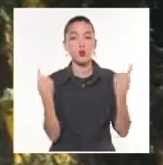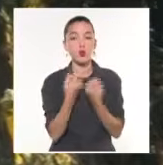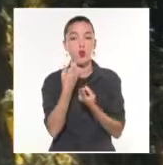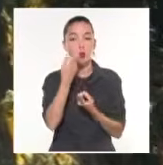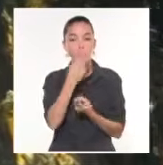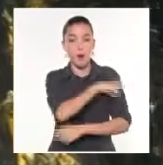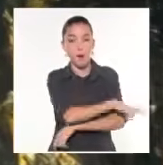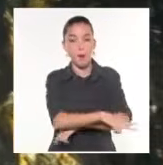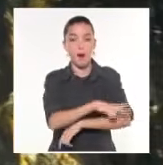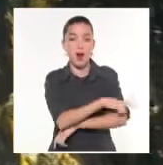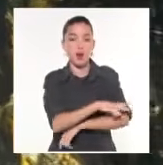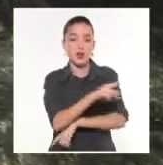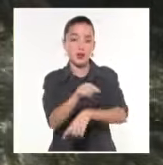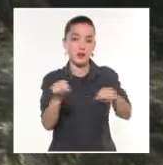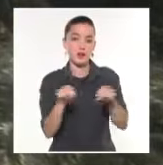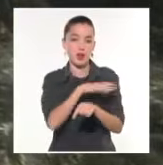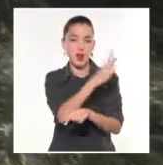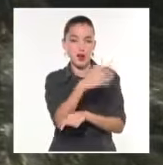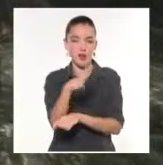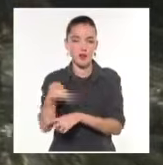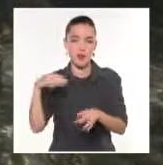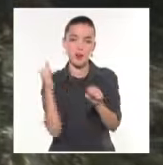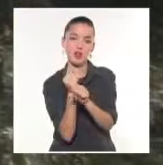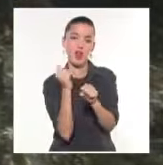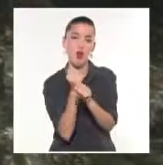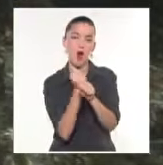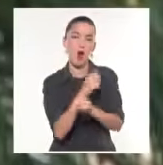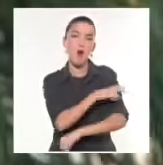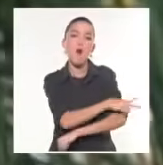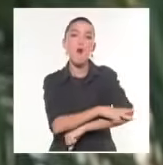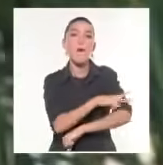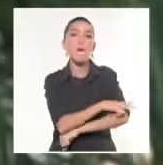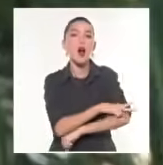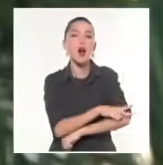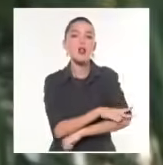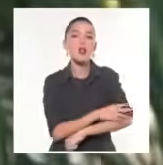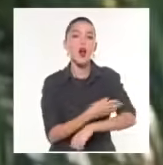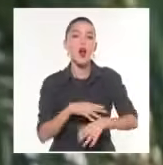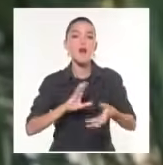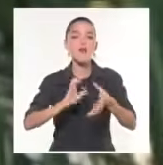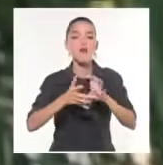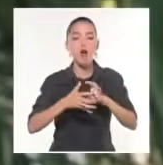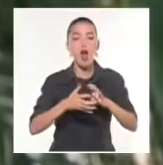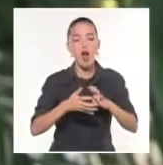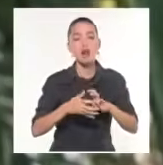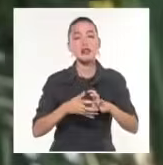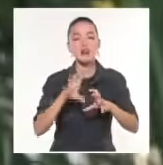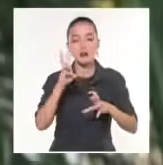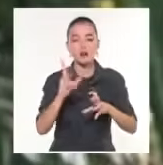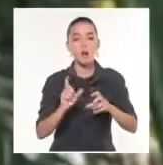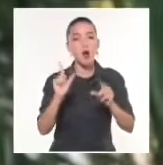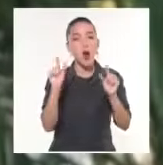ecosistemas y como estamos trabajando en un país de una escala relativamente pequeña, en un espacio